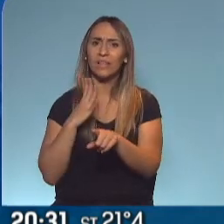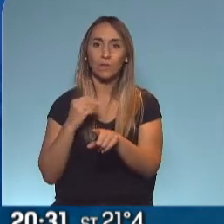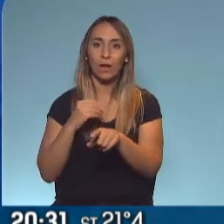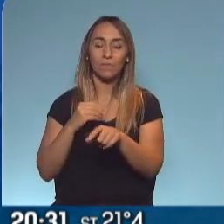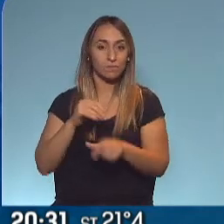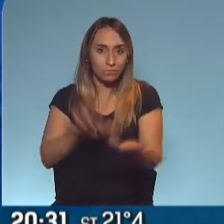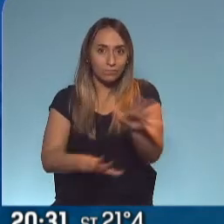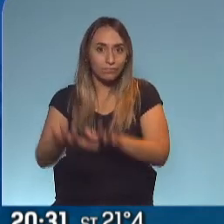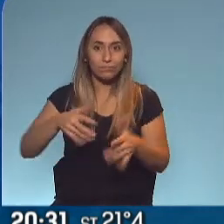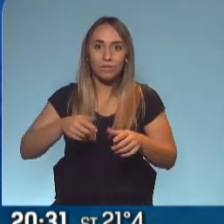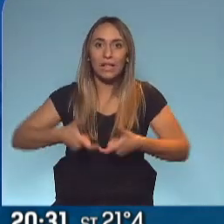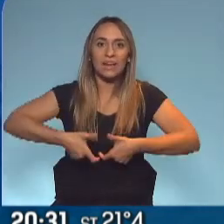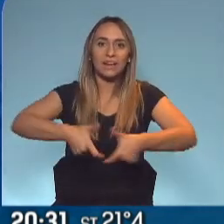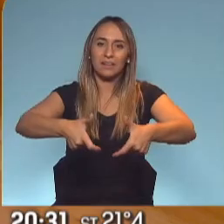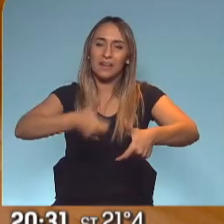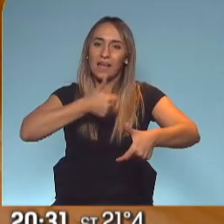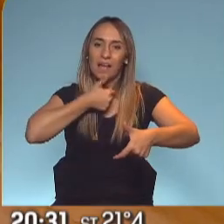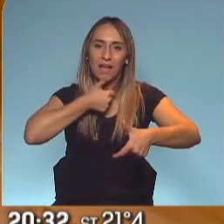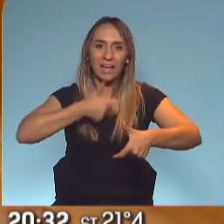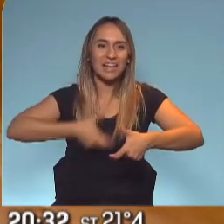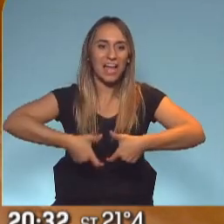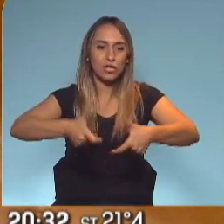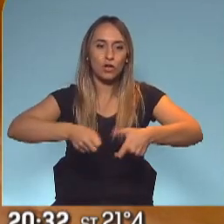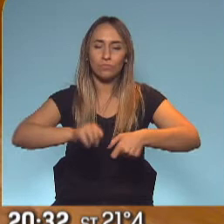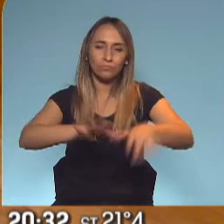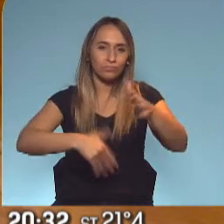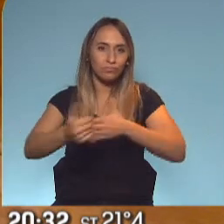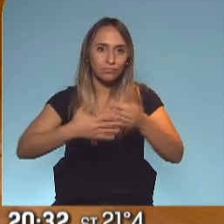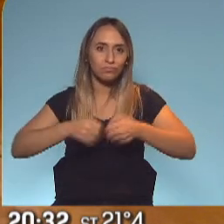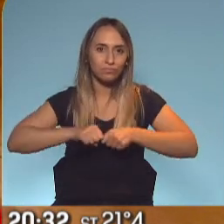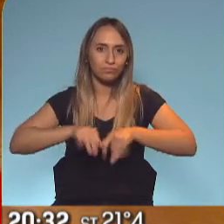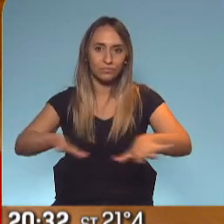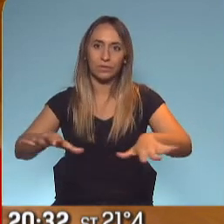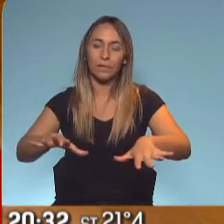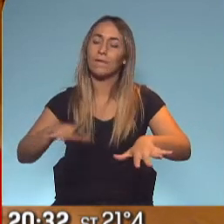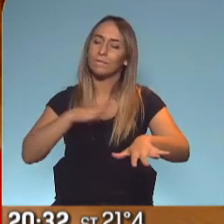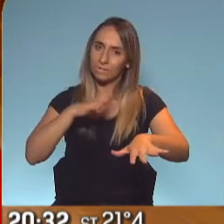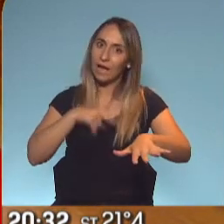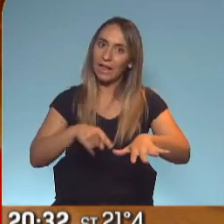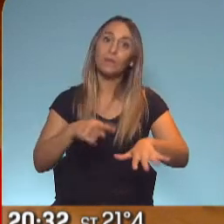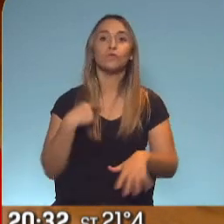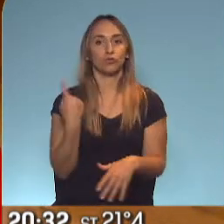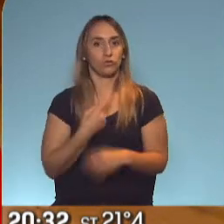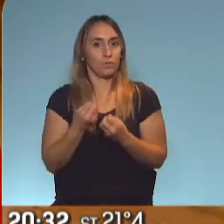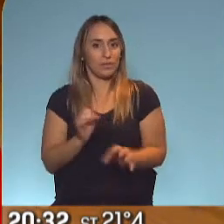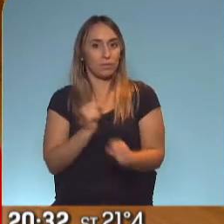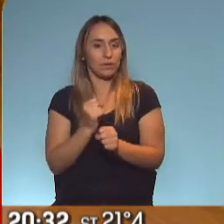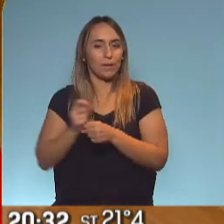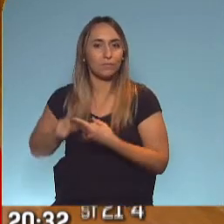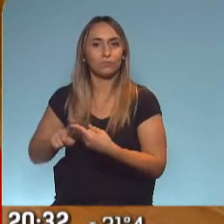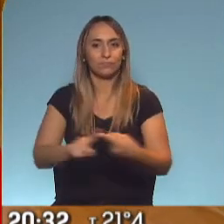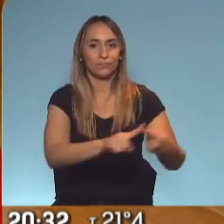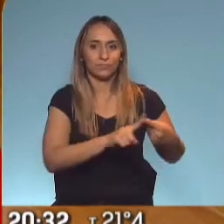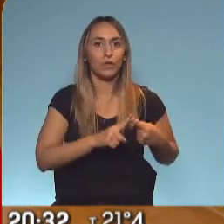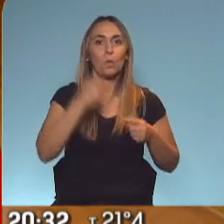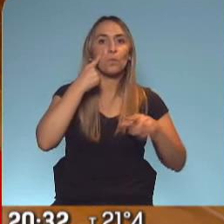planta potabilizadora, pero no está hecho la red. Bueno, esa red estamos trabajándola con todos los municipios a través del programa Argentina